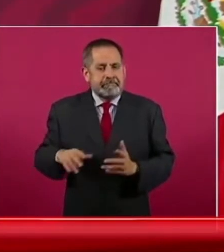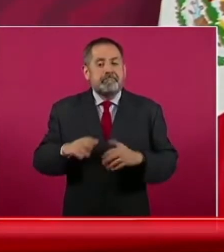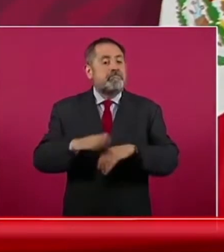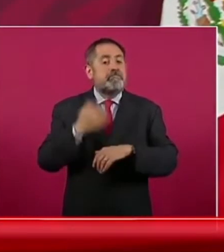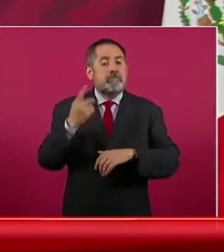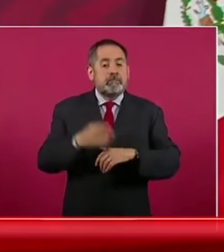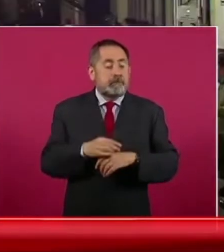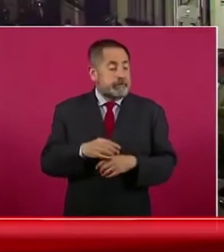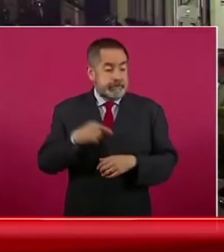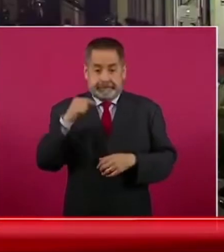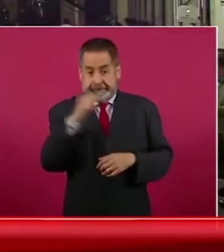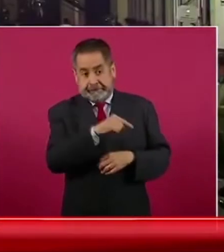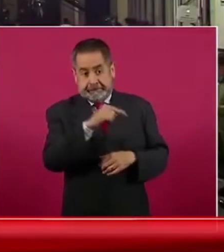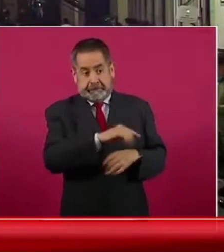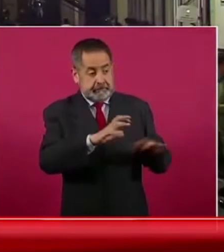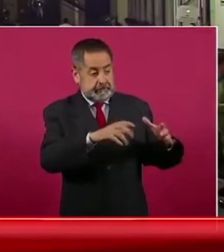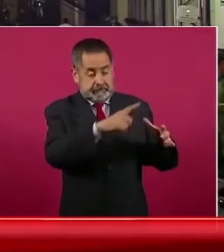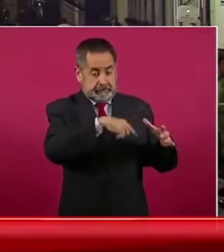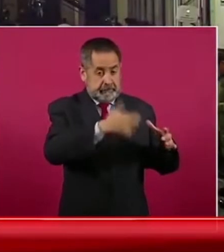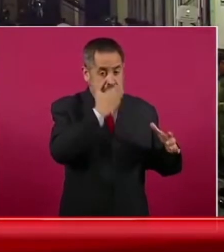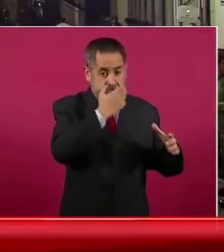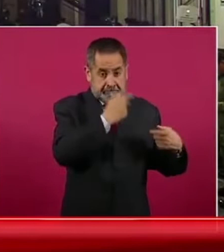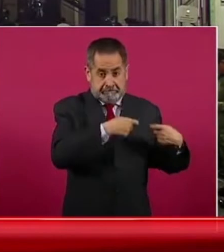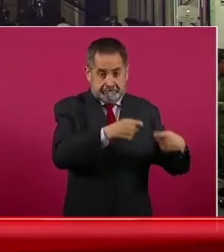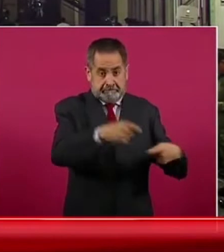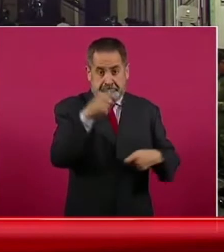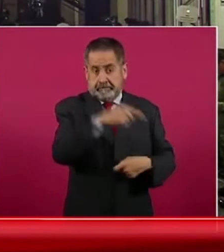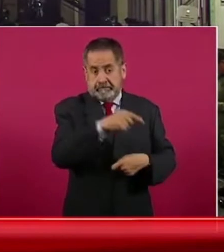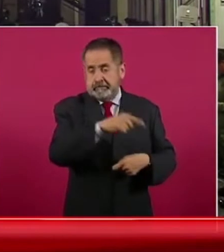tienen como